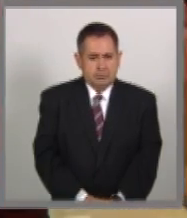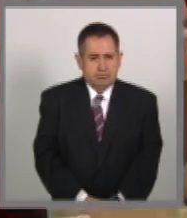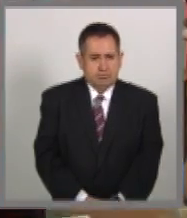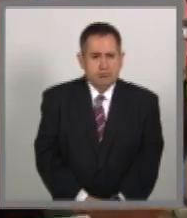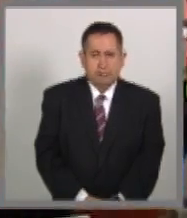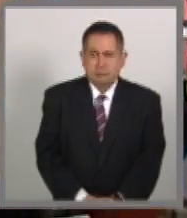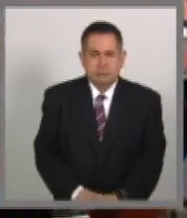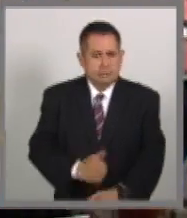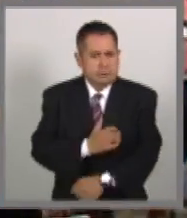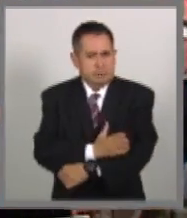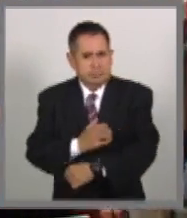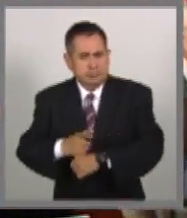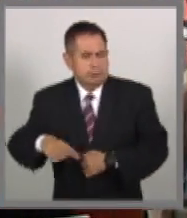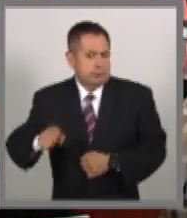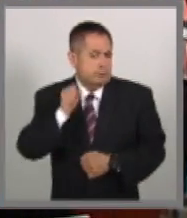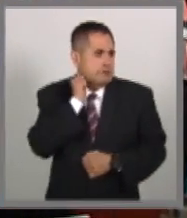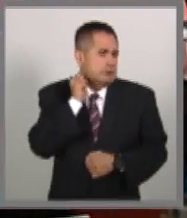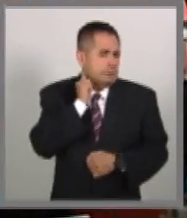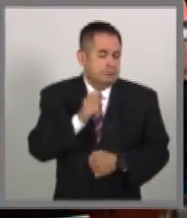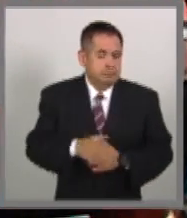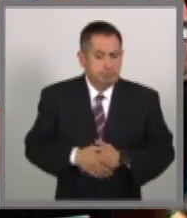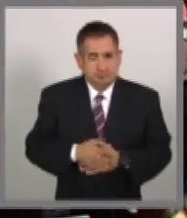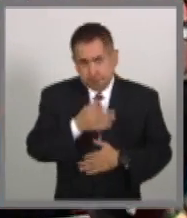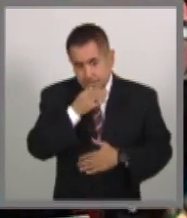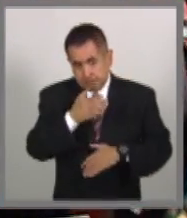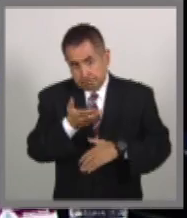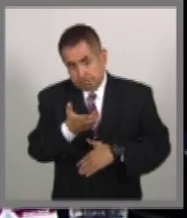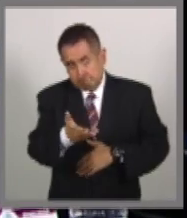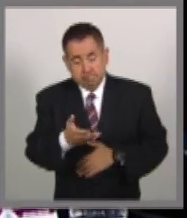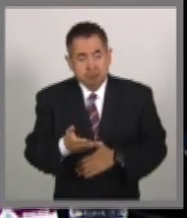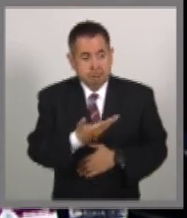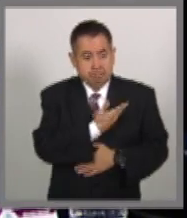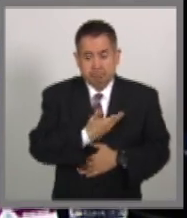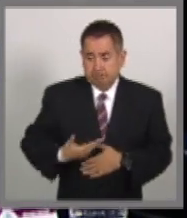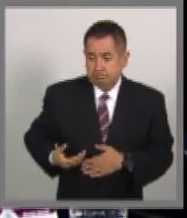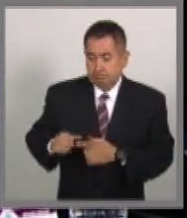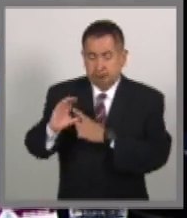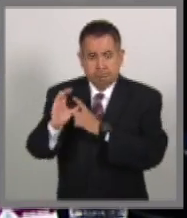Compañeros senadores, les informo que los presidentes de las comisiones de justicia,